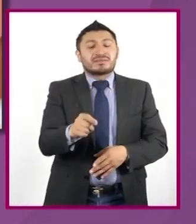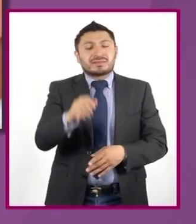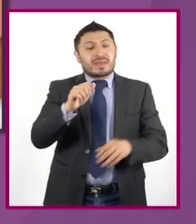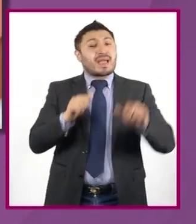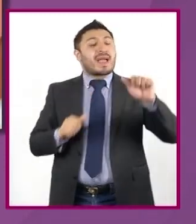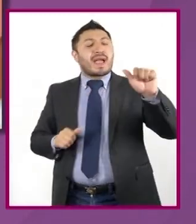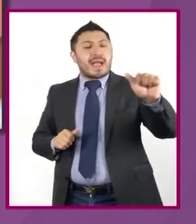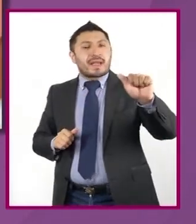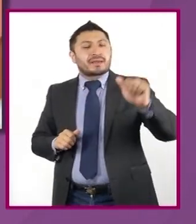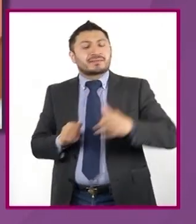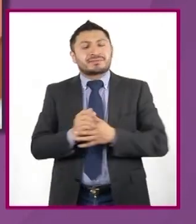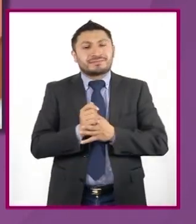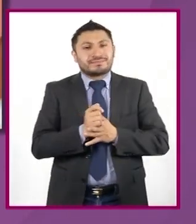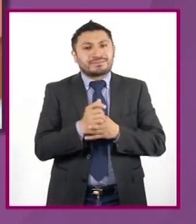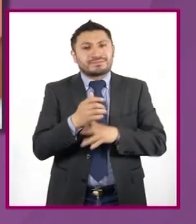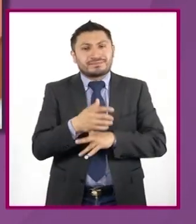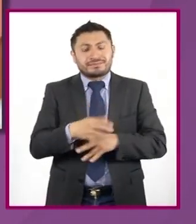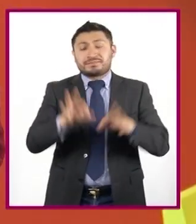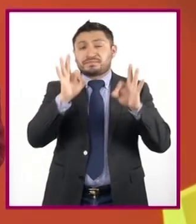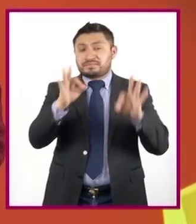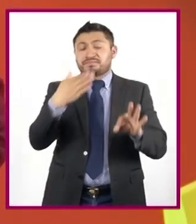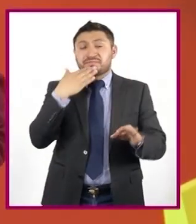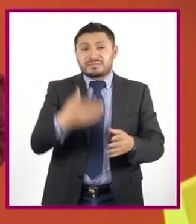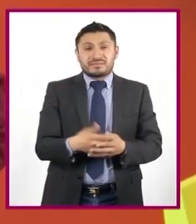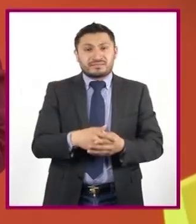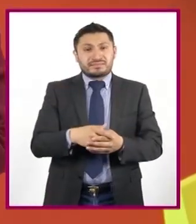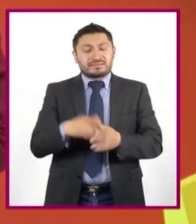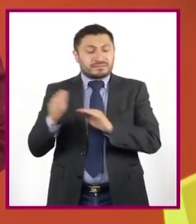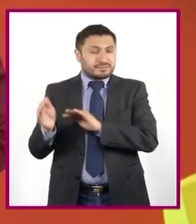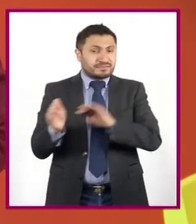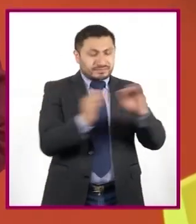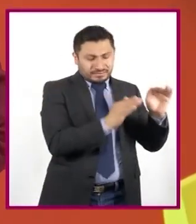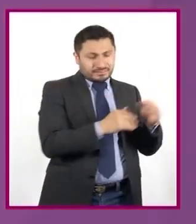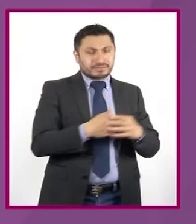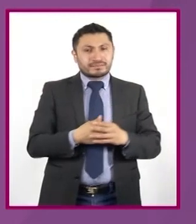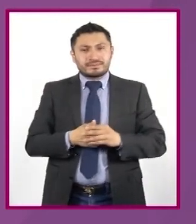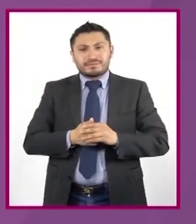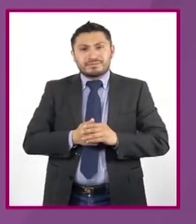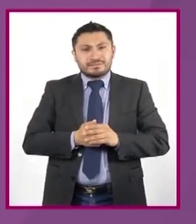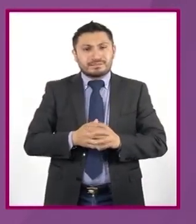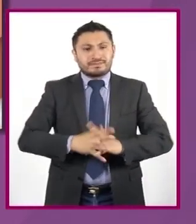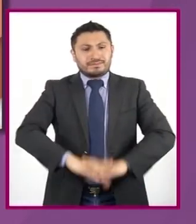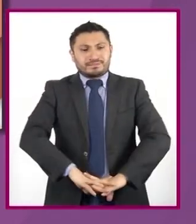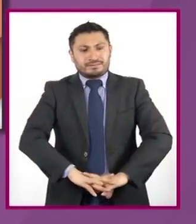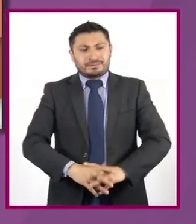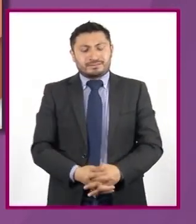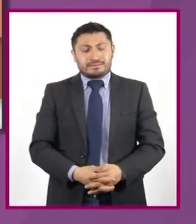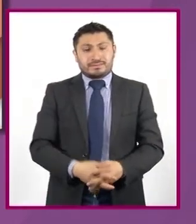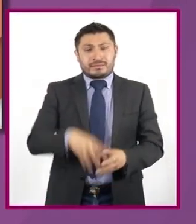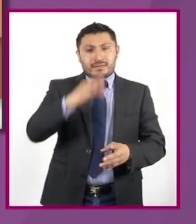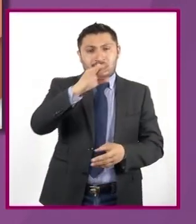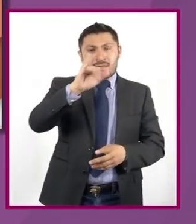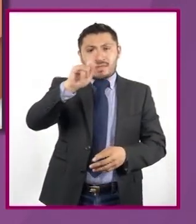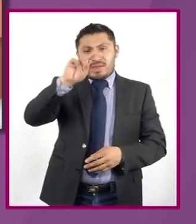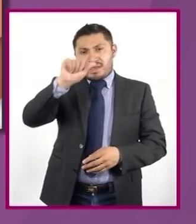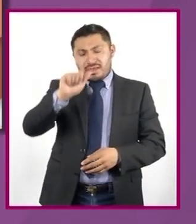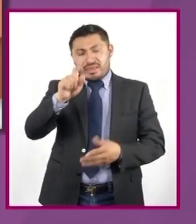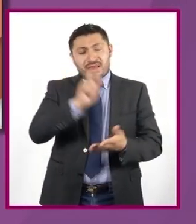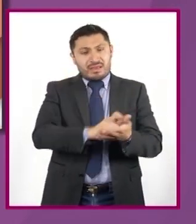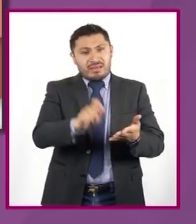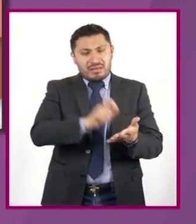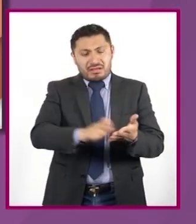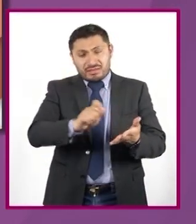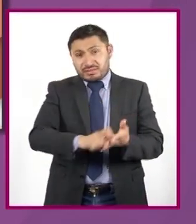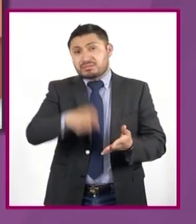A. Excelente. Vamos con la siguiente pregunta. Una cita textual es